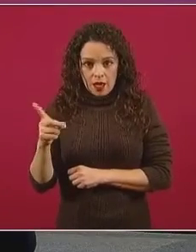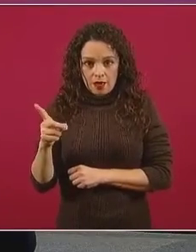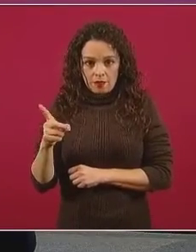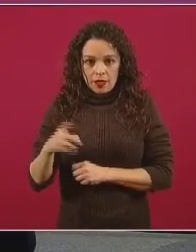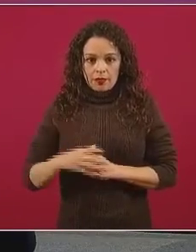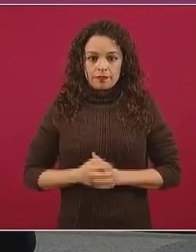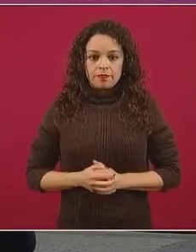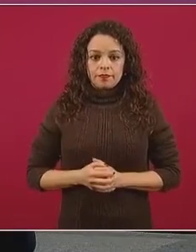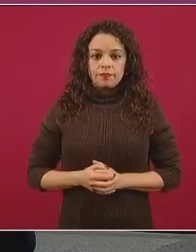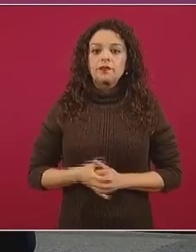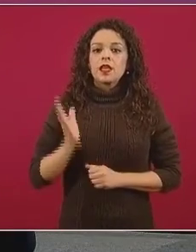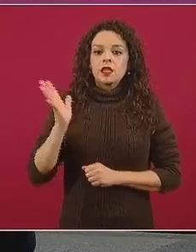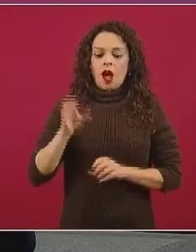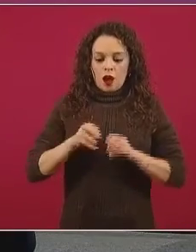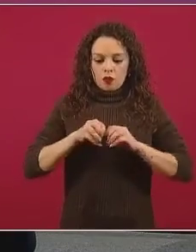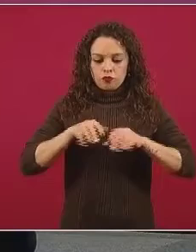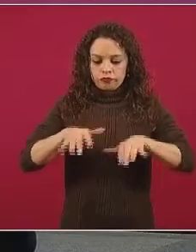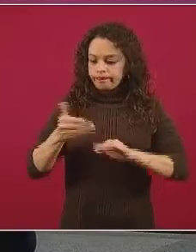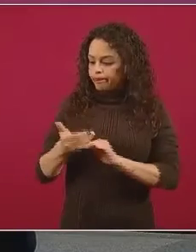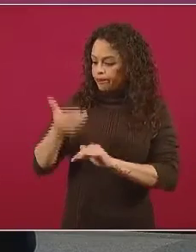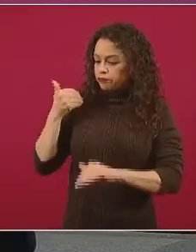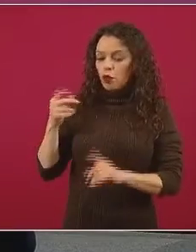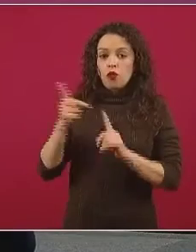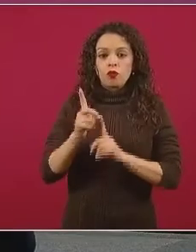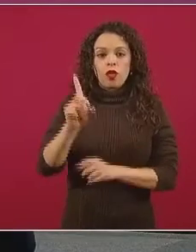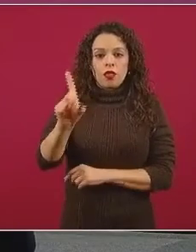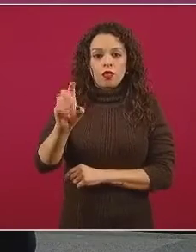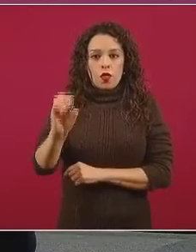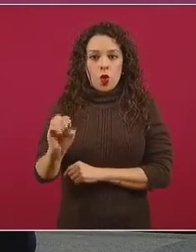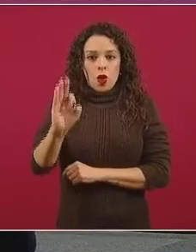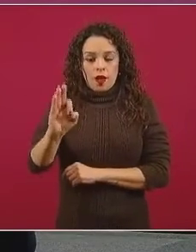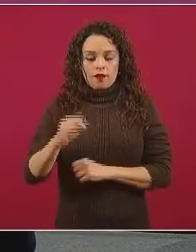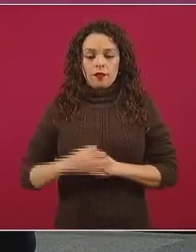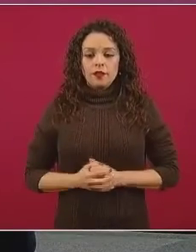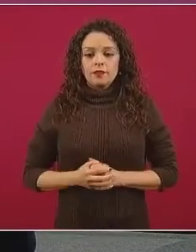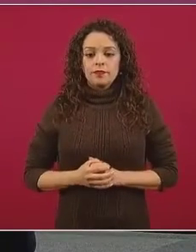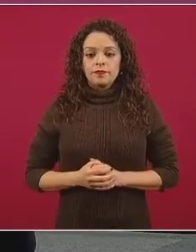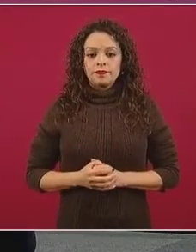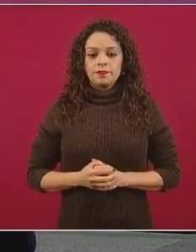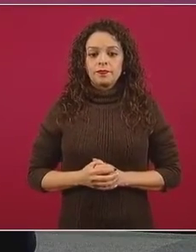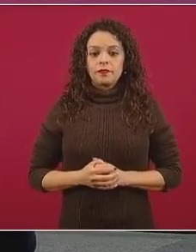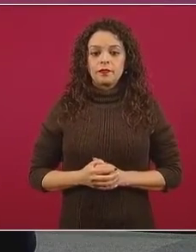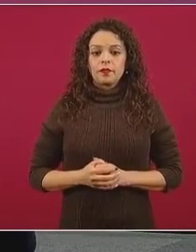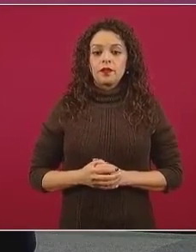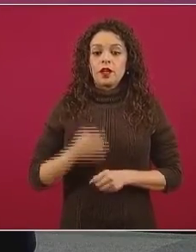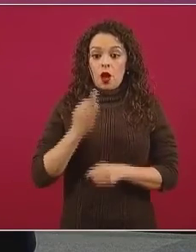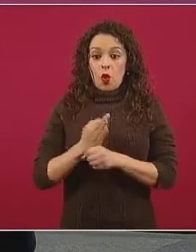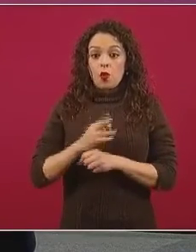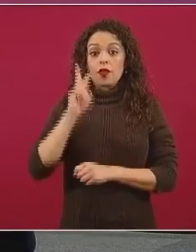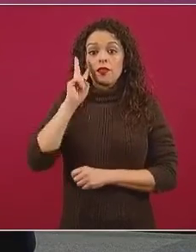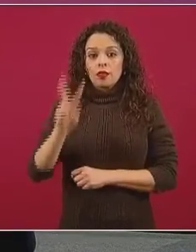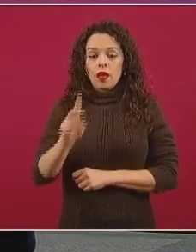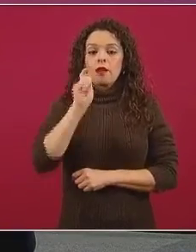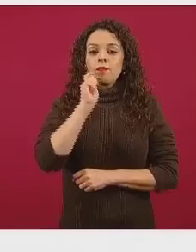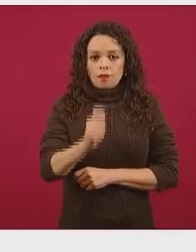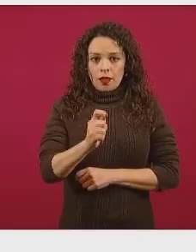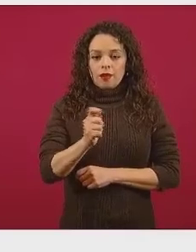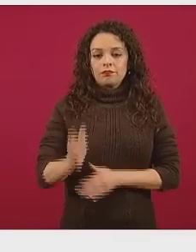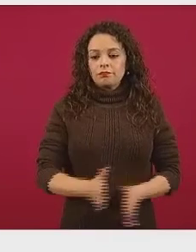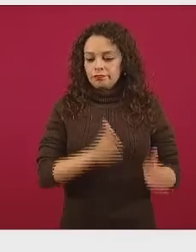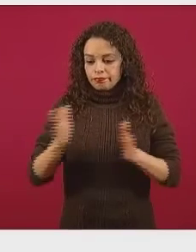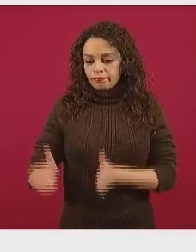en su momento publicados en el Diario Oficial de la Federación, que ahora establecen esta periodicidad quincenal. Vemos ahí